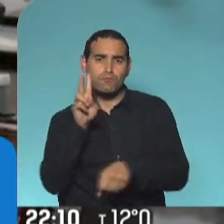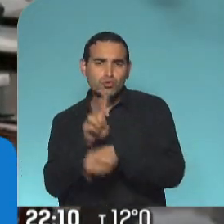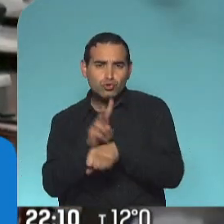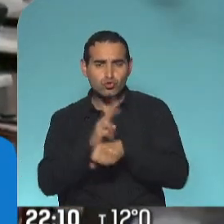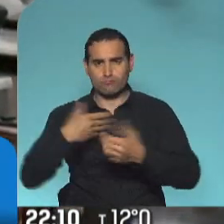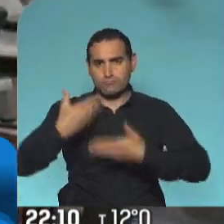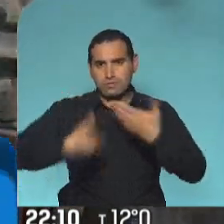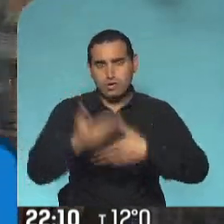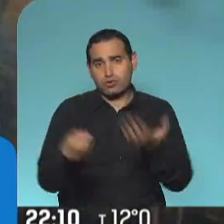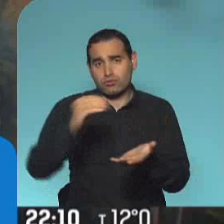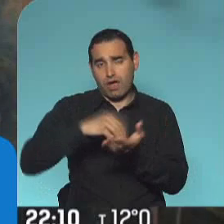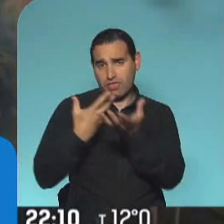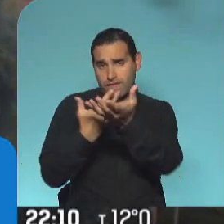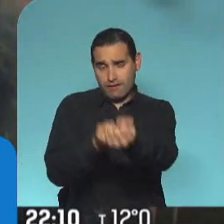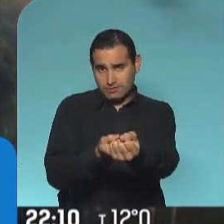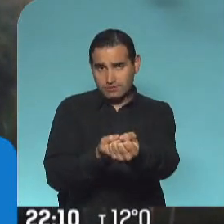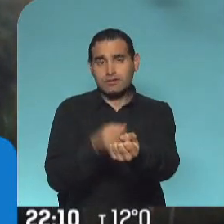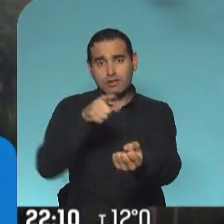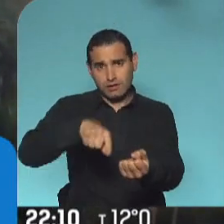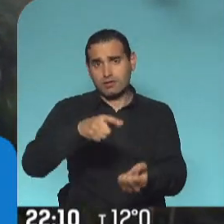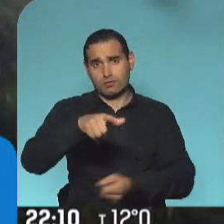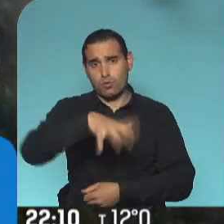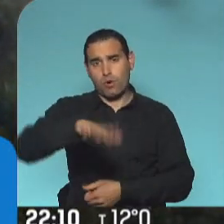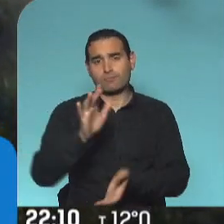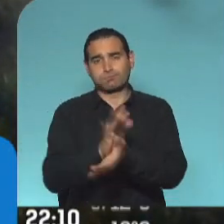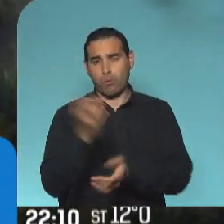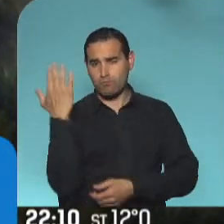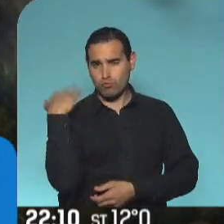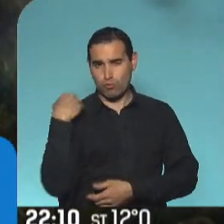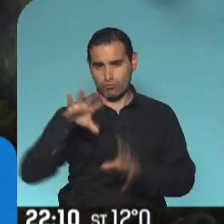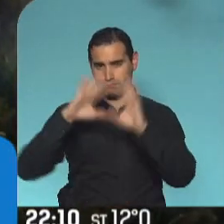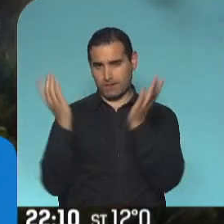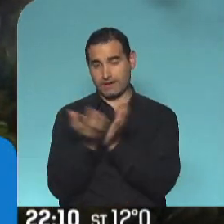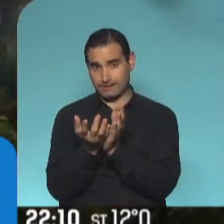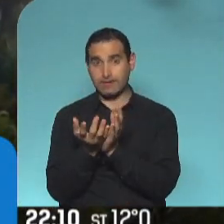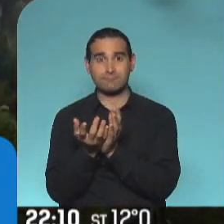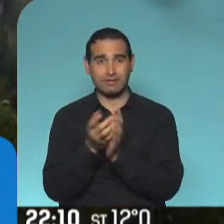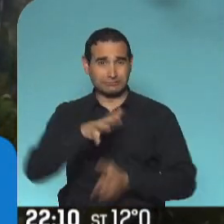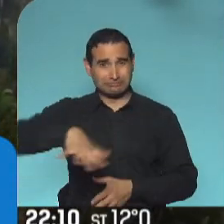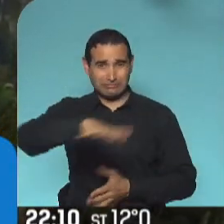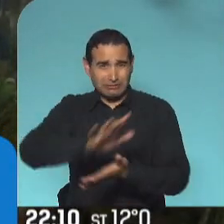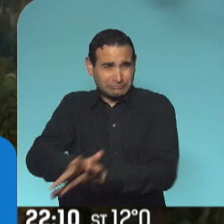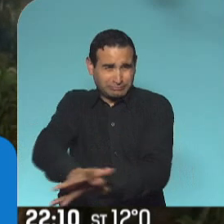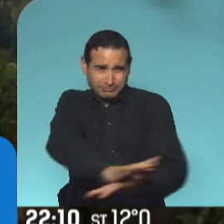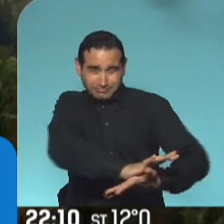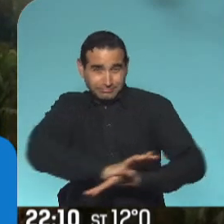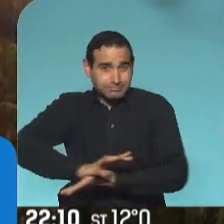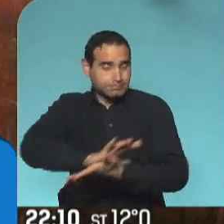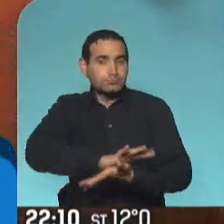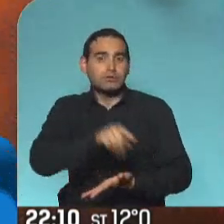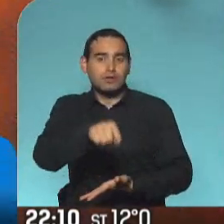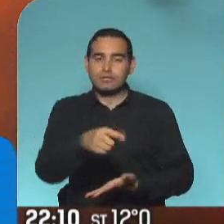desarrollo y defensa del denominado pulmón del planeta. La catástrofe ambiental y ecológica